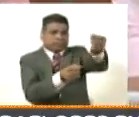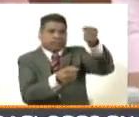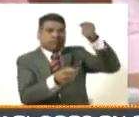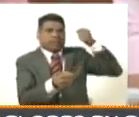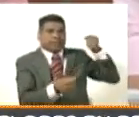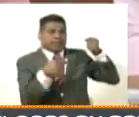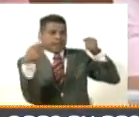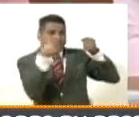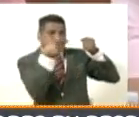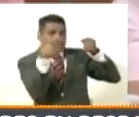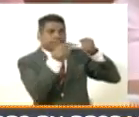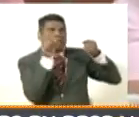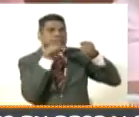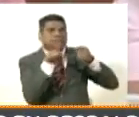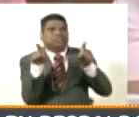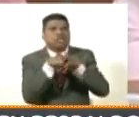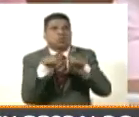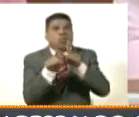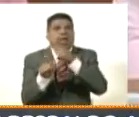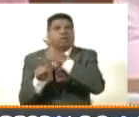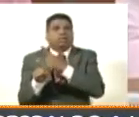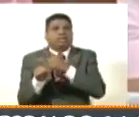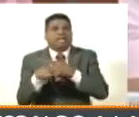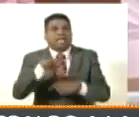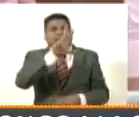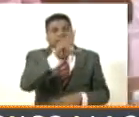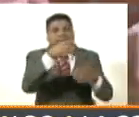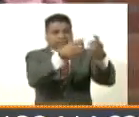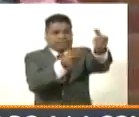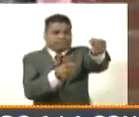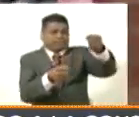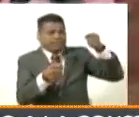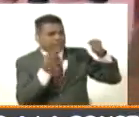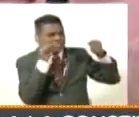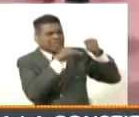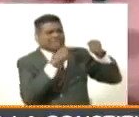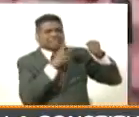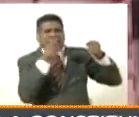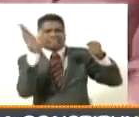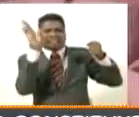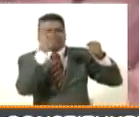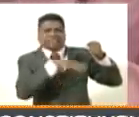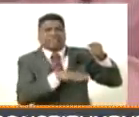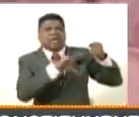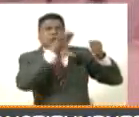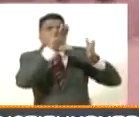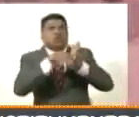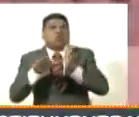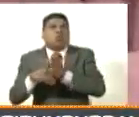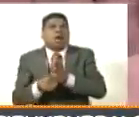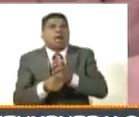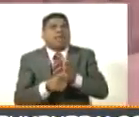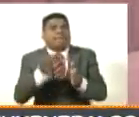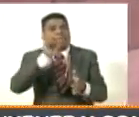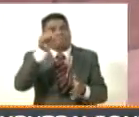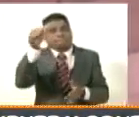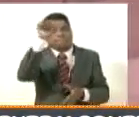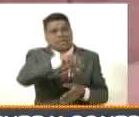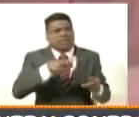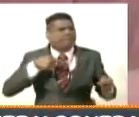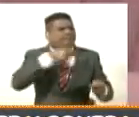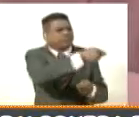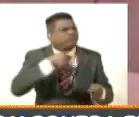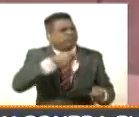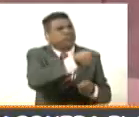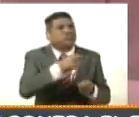tipo. Tres de estas neveras fueron dañadas, las otras fueron sustraídas. Cabe destacar que esas neveras